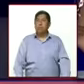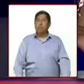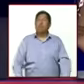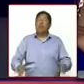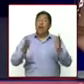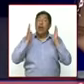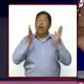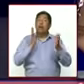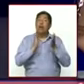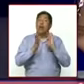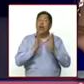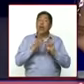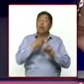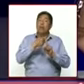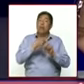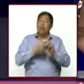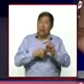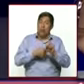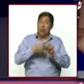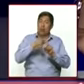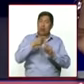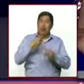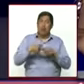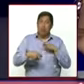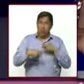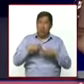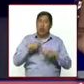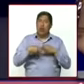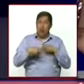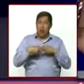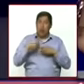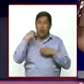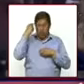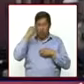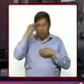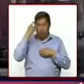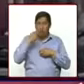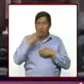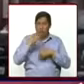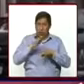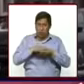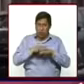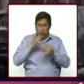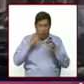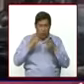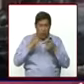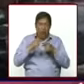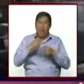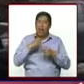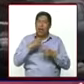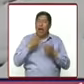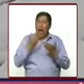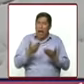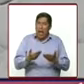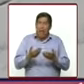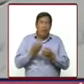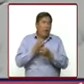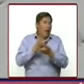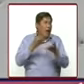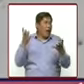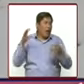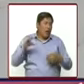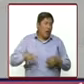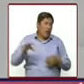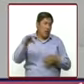A continuación hablamos de las temperaturas y la alerta naranja que ha emitido el Servicio Nacional de Meteorología e Hidrología, que llegan a varias